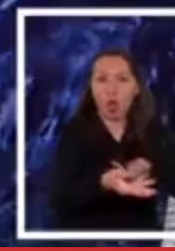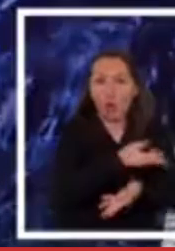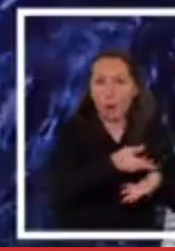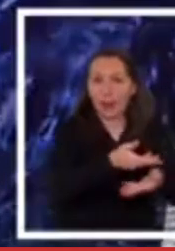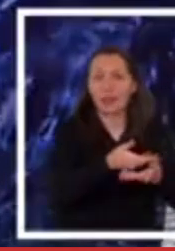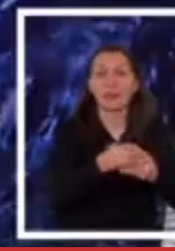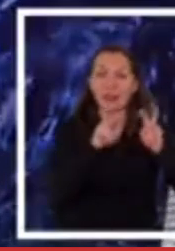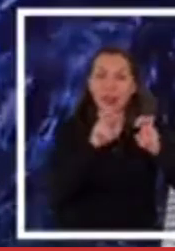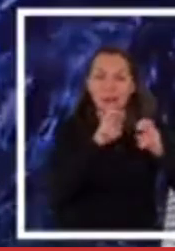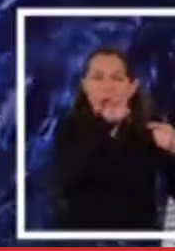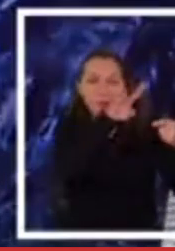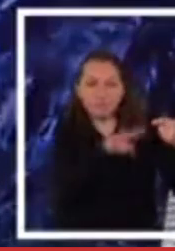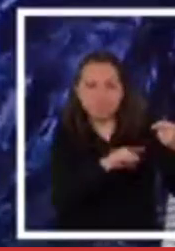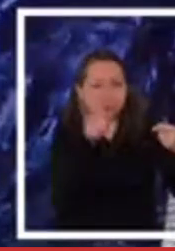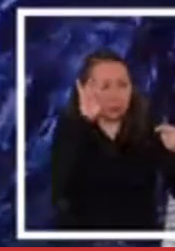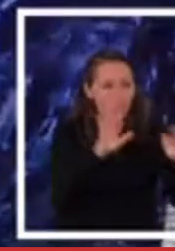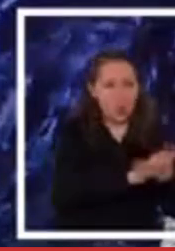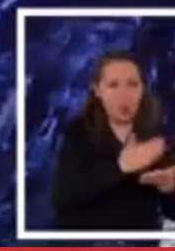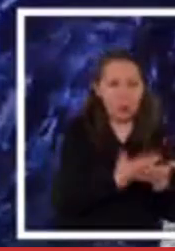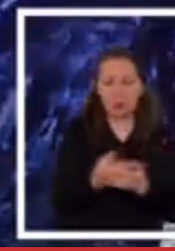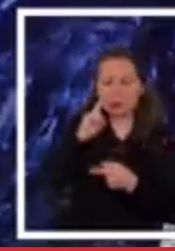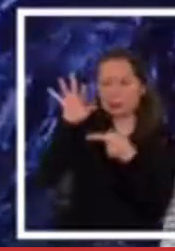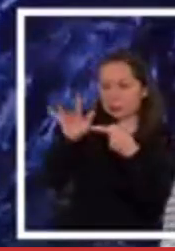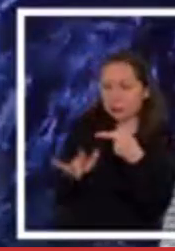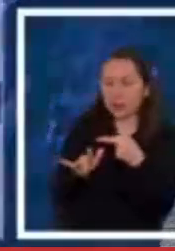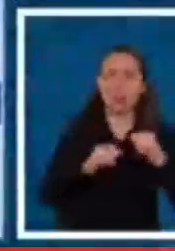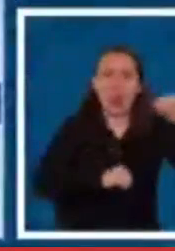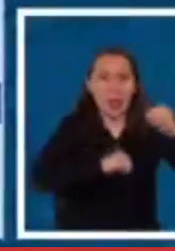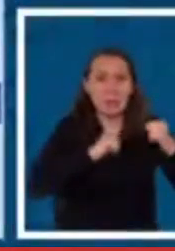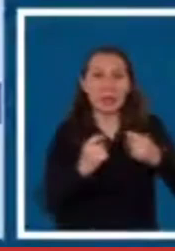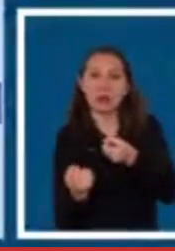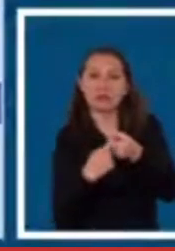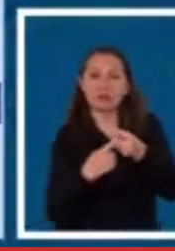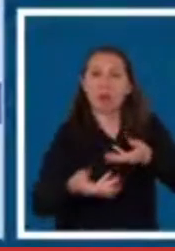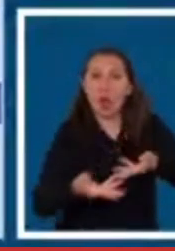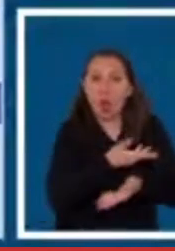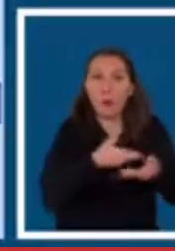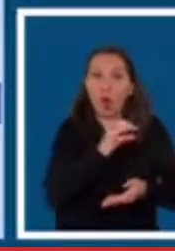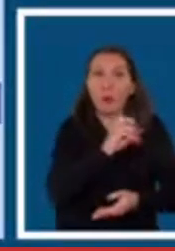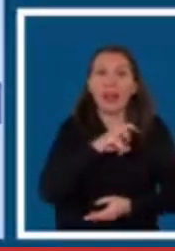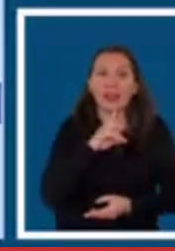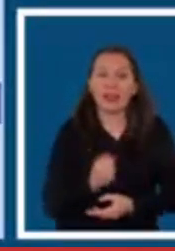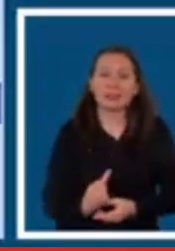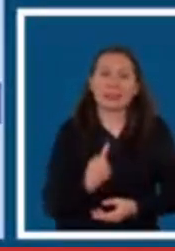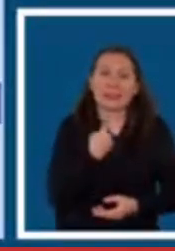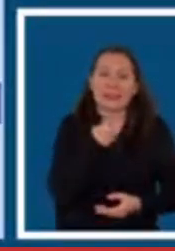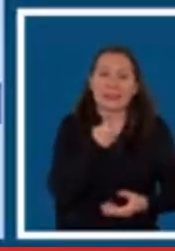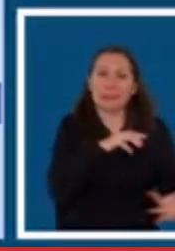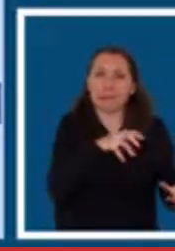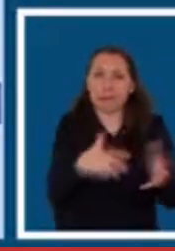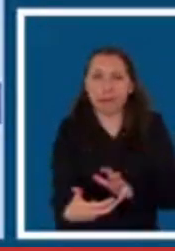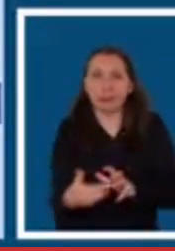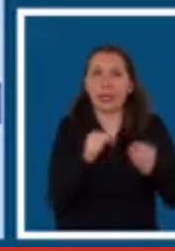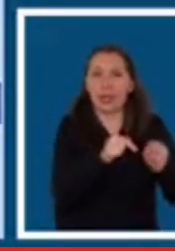caracterización que nos va a permitir caracterizar a empresas y a cooperativas que han resultado afectadas por esta por esta